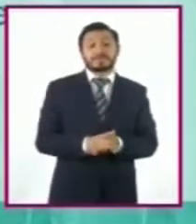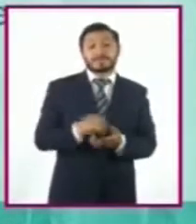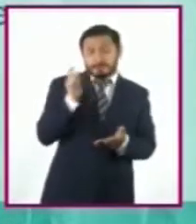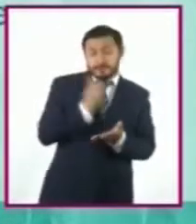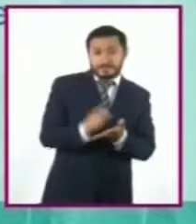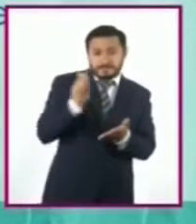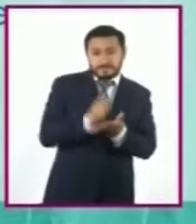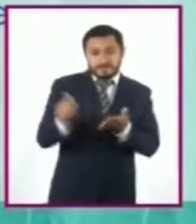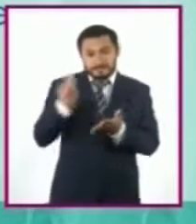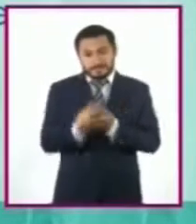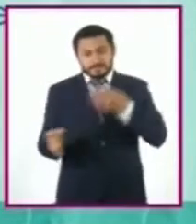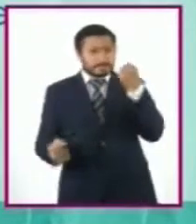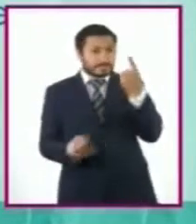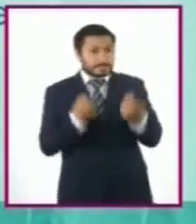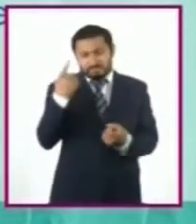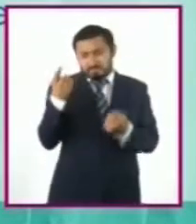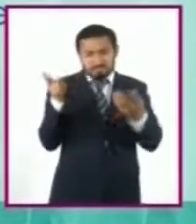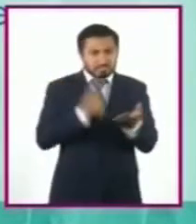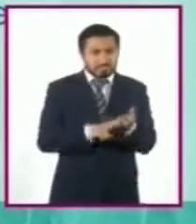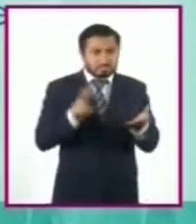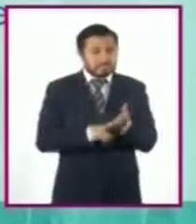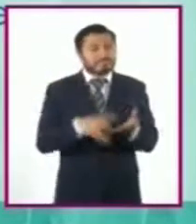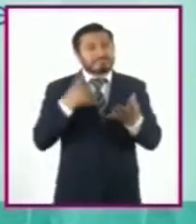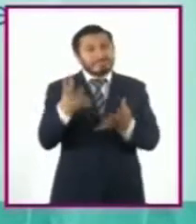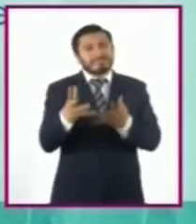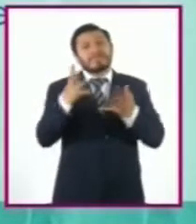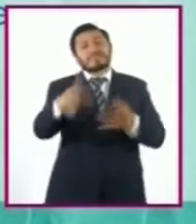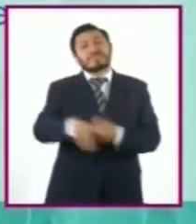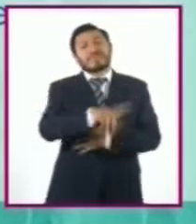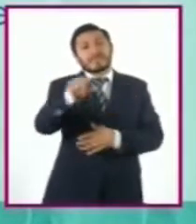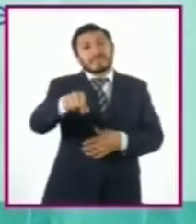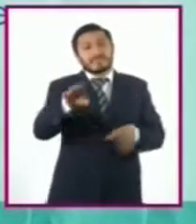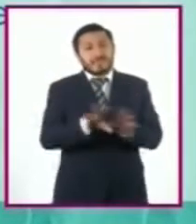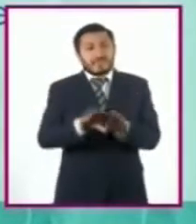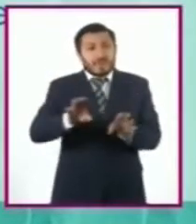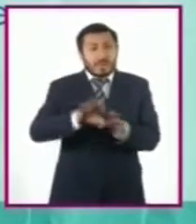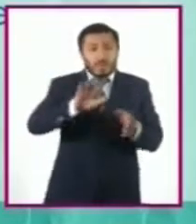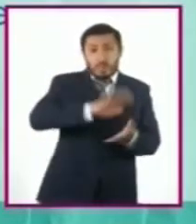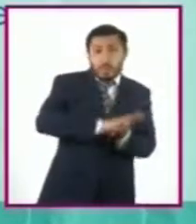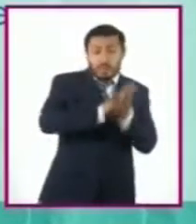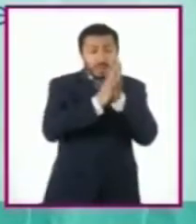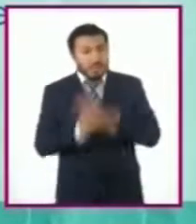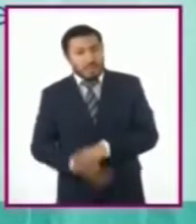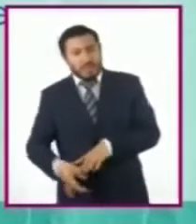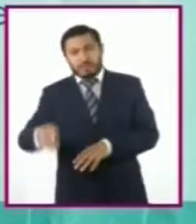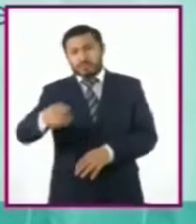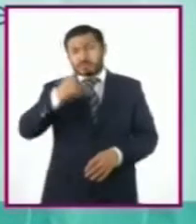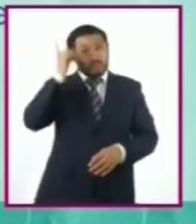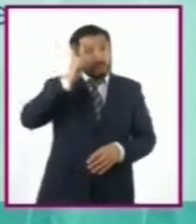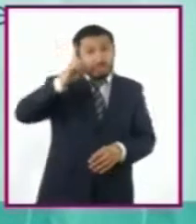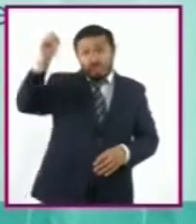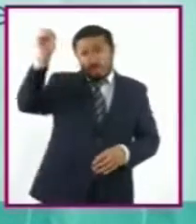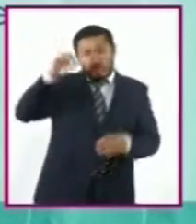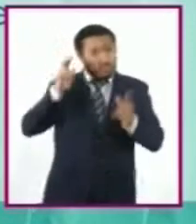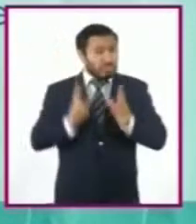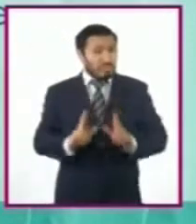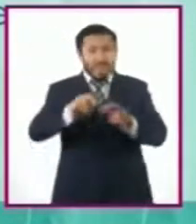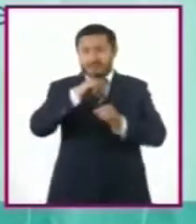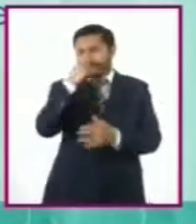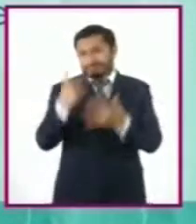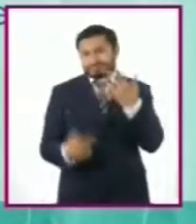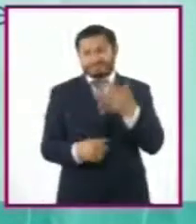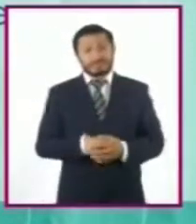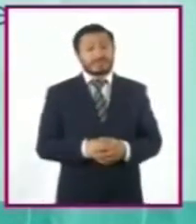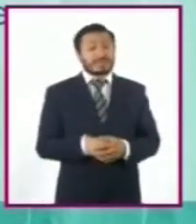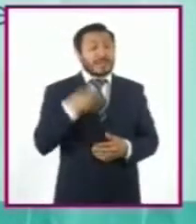plasman ciertos valores que consideran deseables y los encarnan en seres mitológicos, como héroes y dioses.